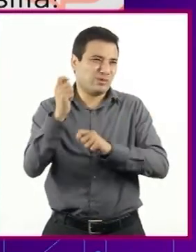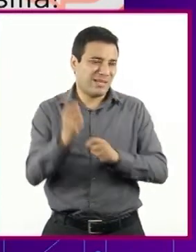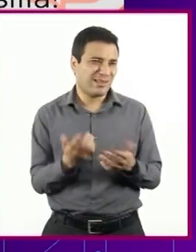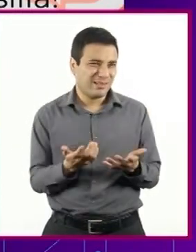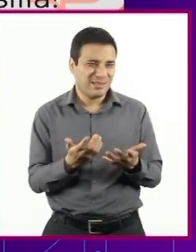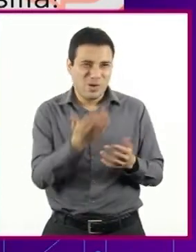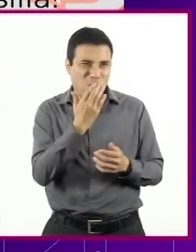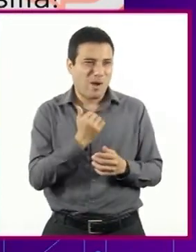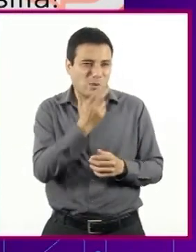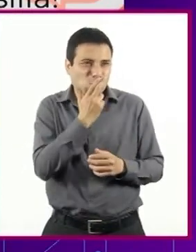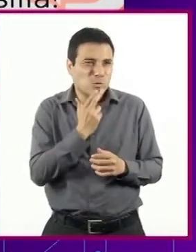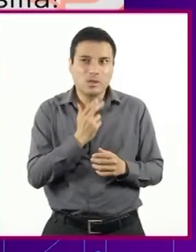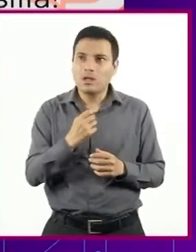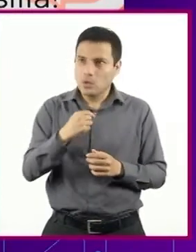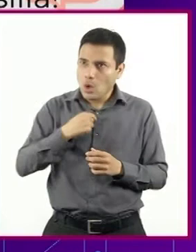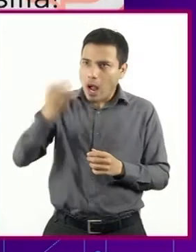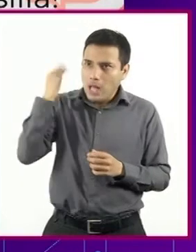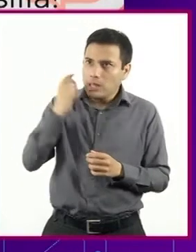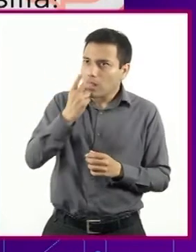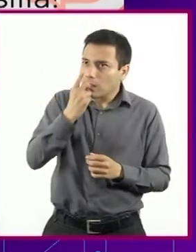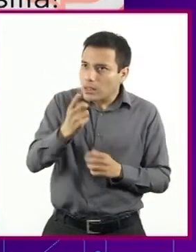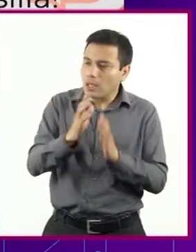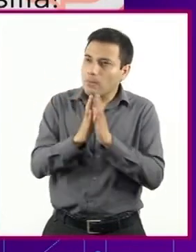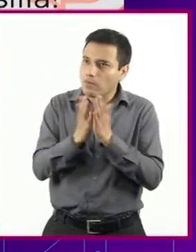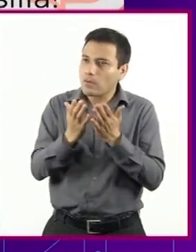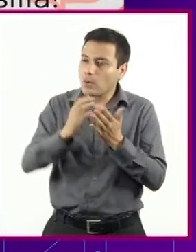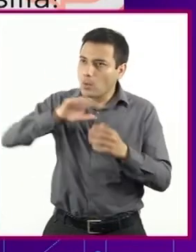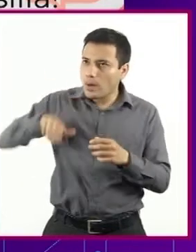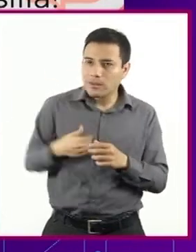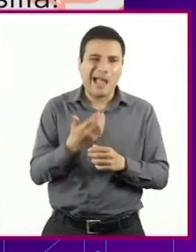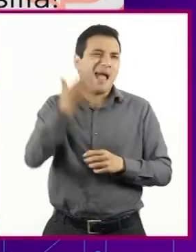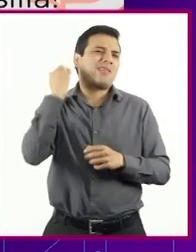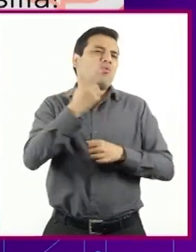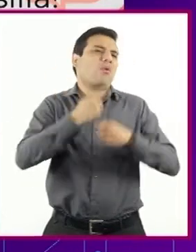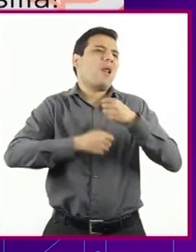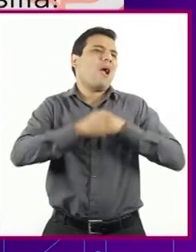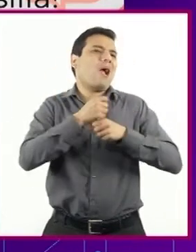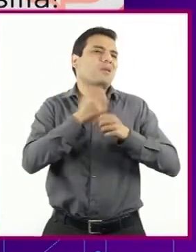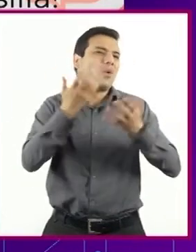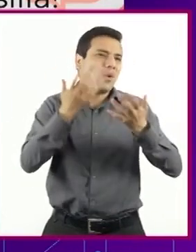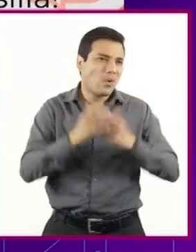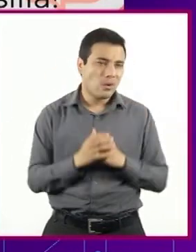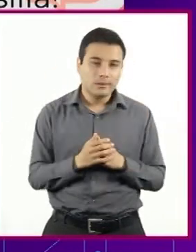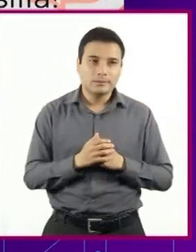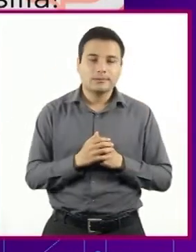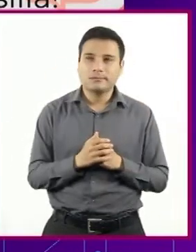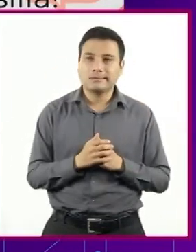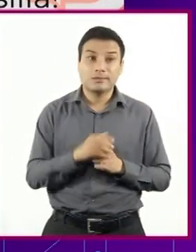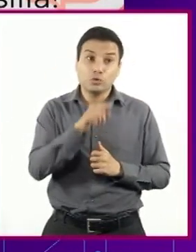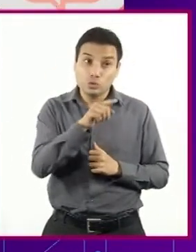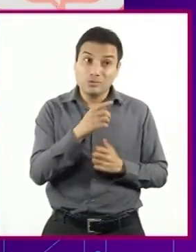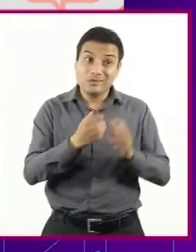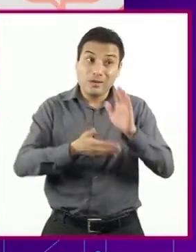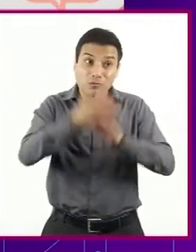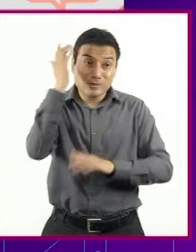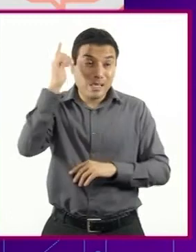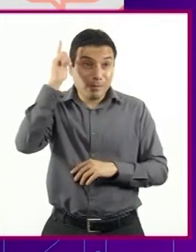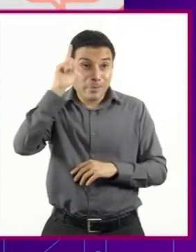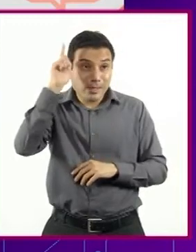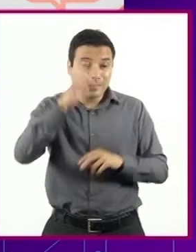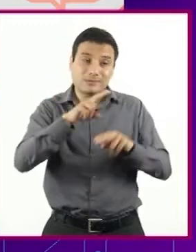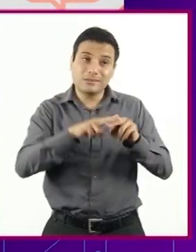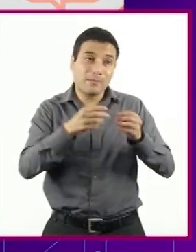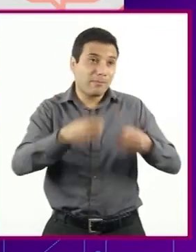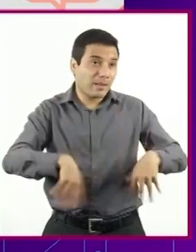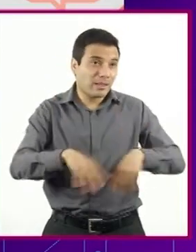colación. Pero si yo le hice el encargo. Sí, pero hace un año. El que se fue a la villa perdió su silla. Prometer